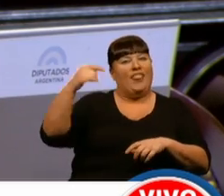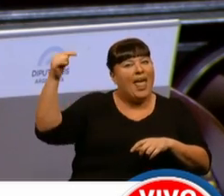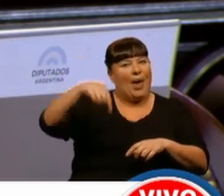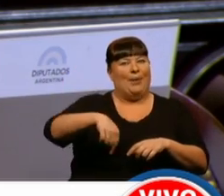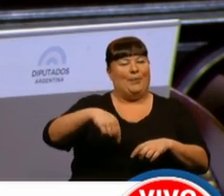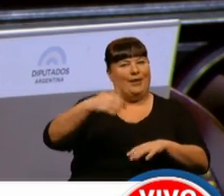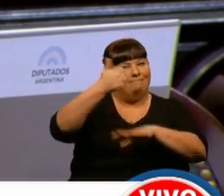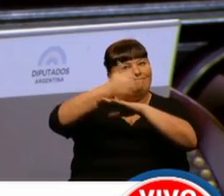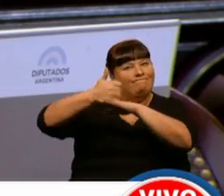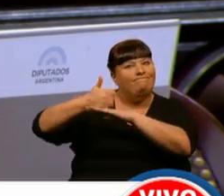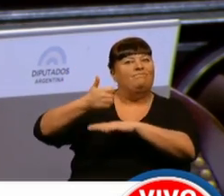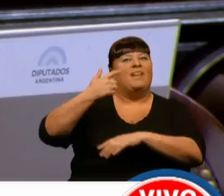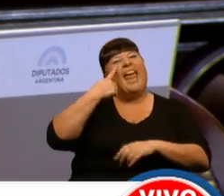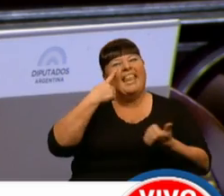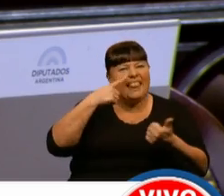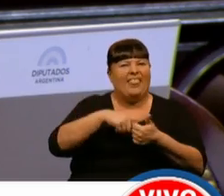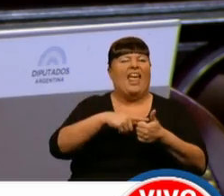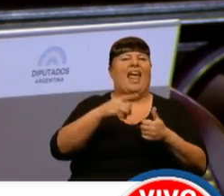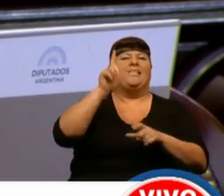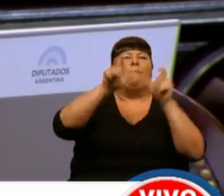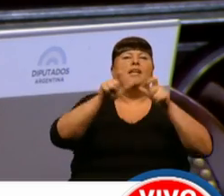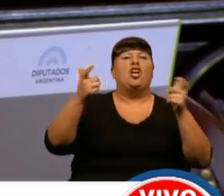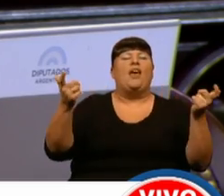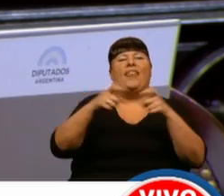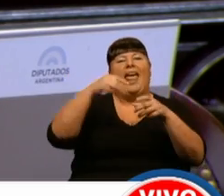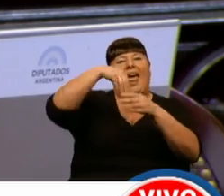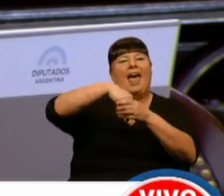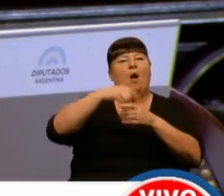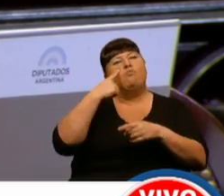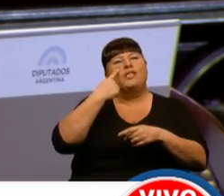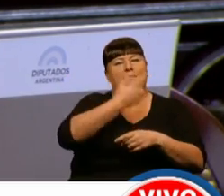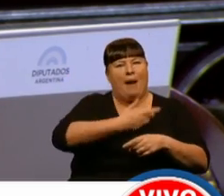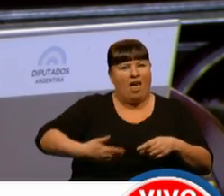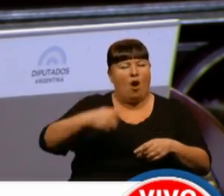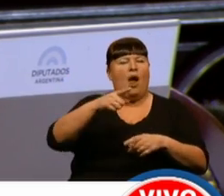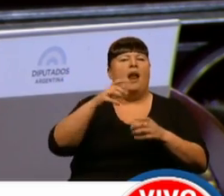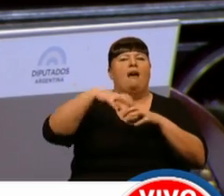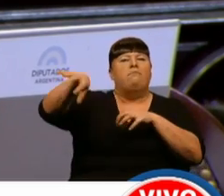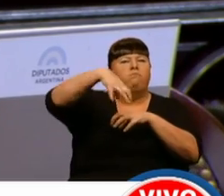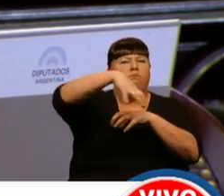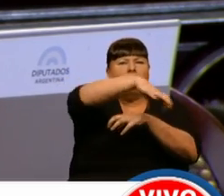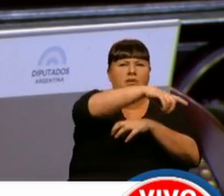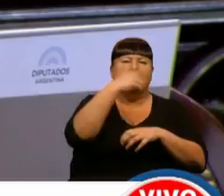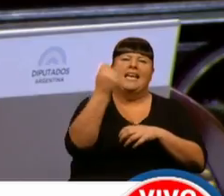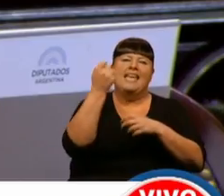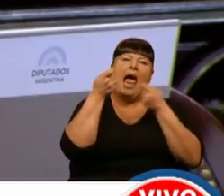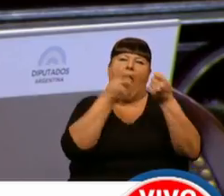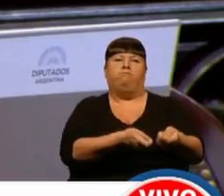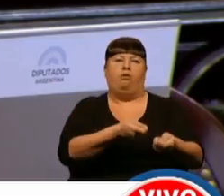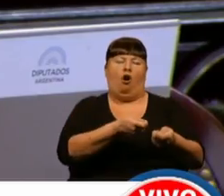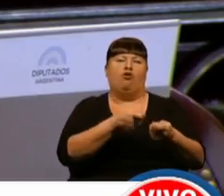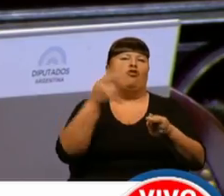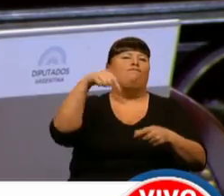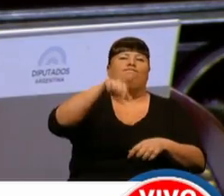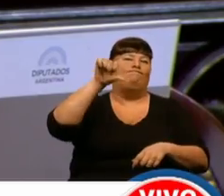acá muchos intendentes muchos integrantes del concejo deliberante las multisectoriales que querían acompañarnos yo